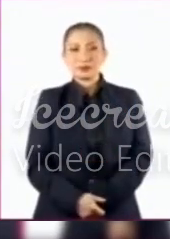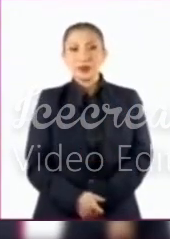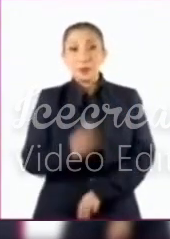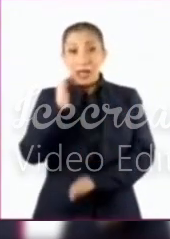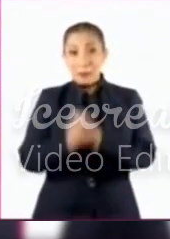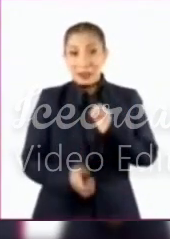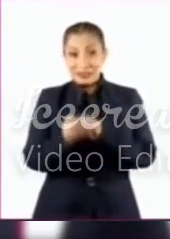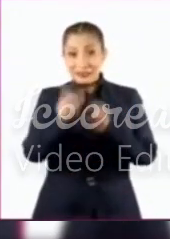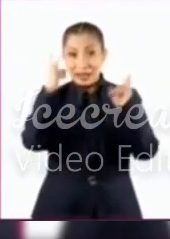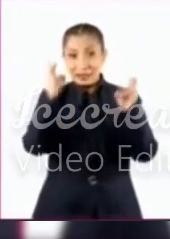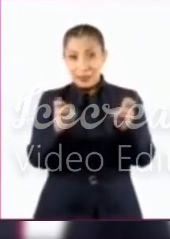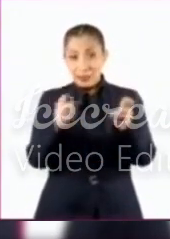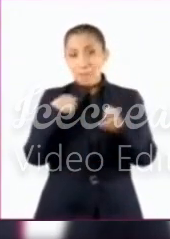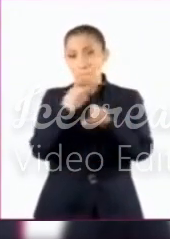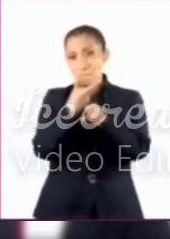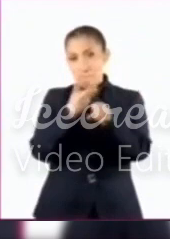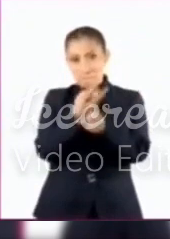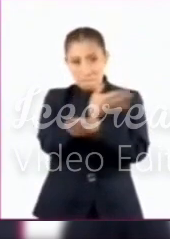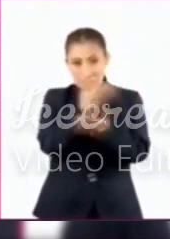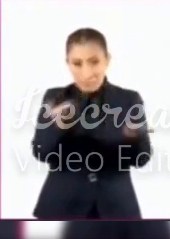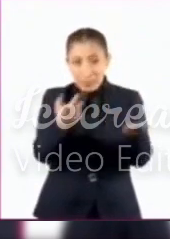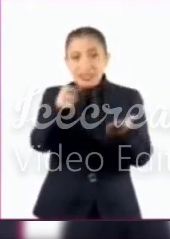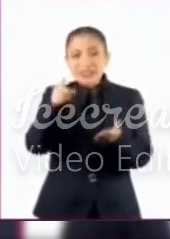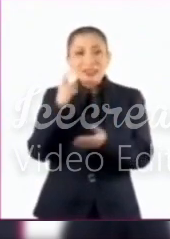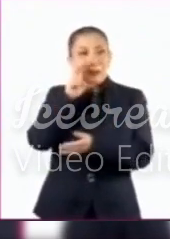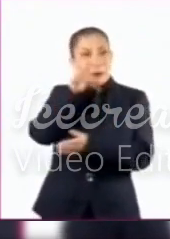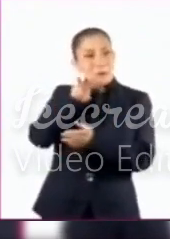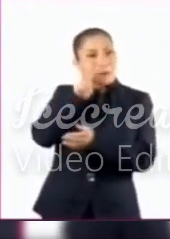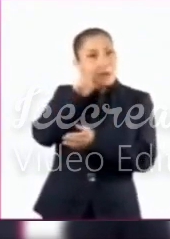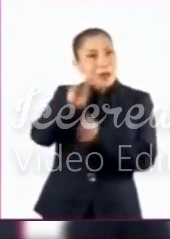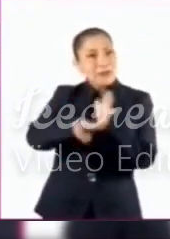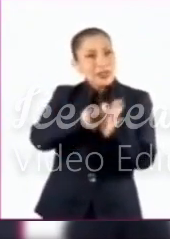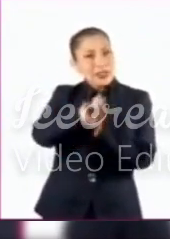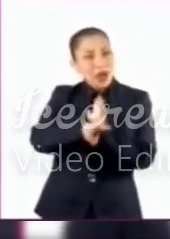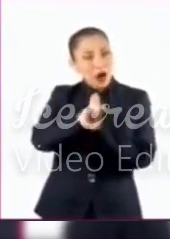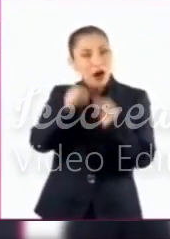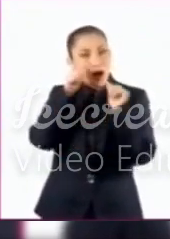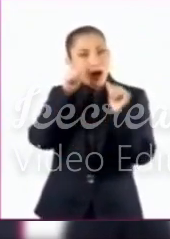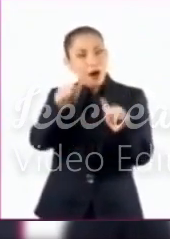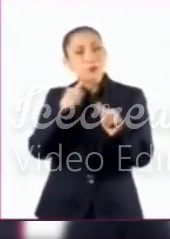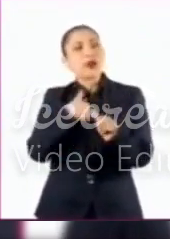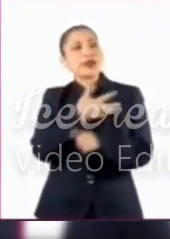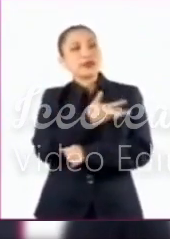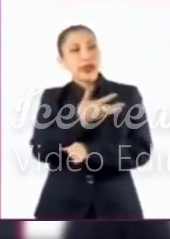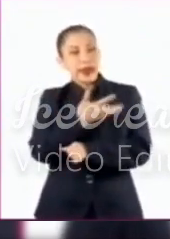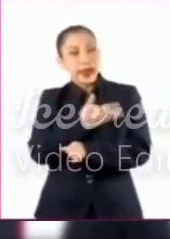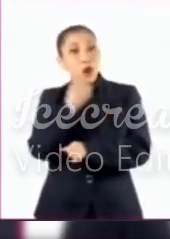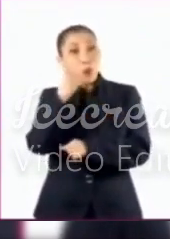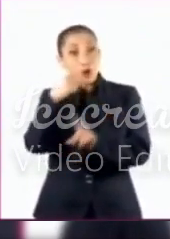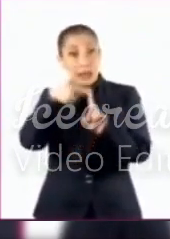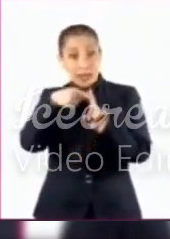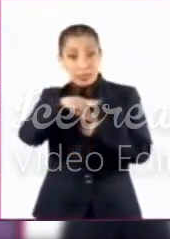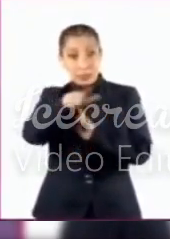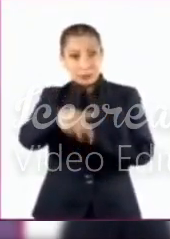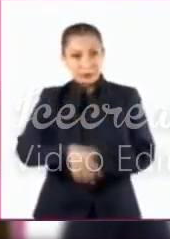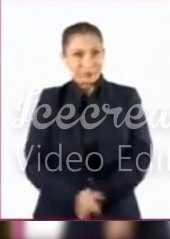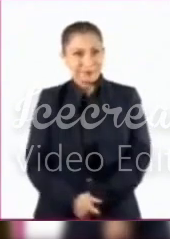Para cerrar este tema, las y los invito a ver el siguiente video. Presten mucha atención porque tendrán que cumplir un